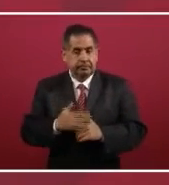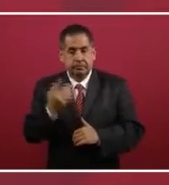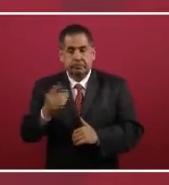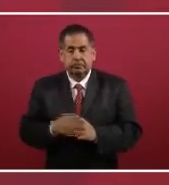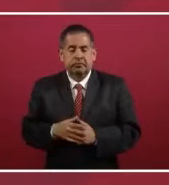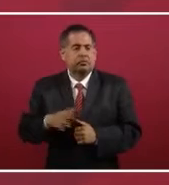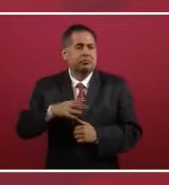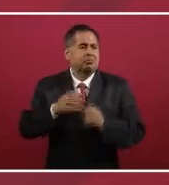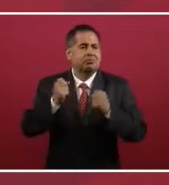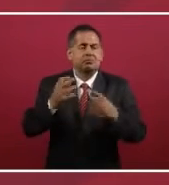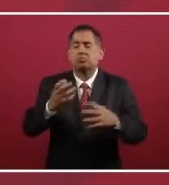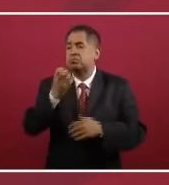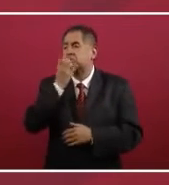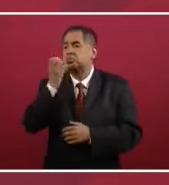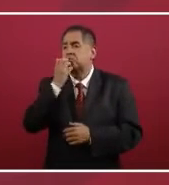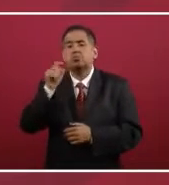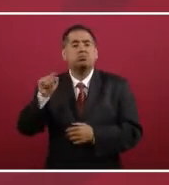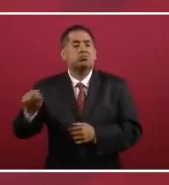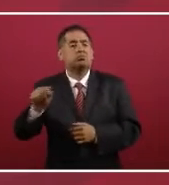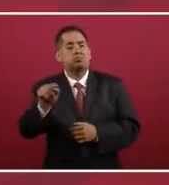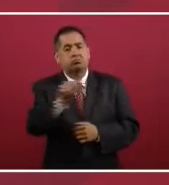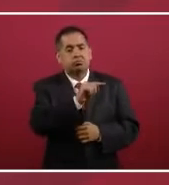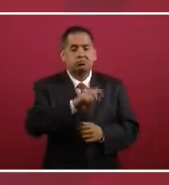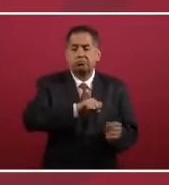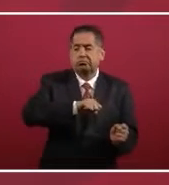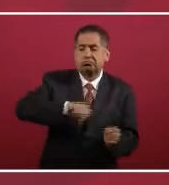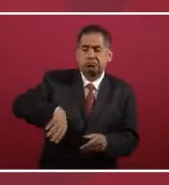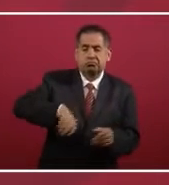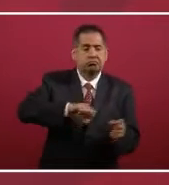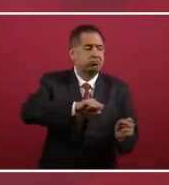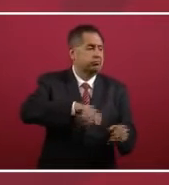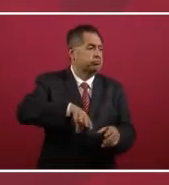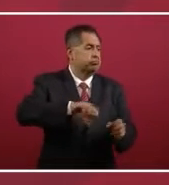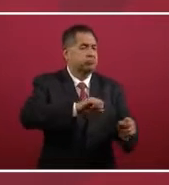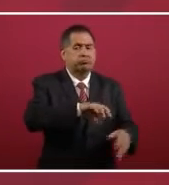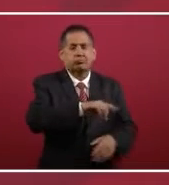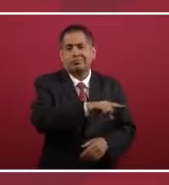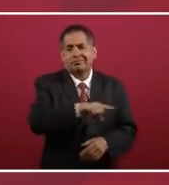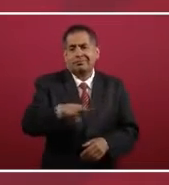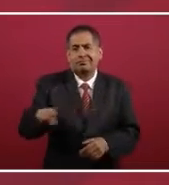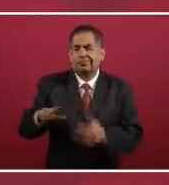hay muchas escuelas abandonadas,